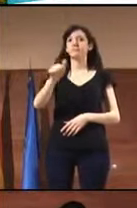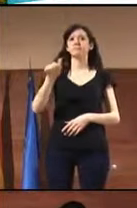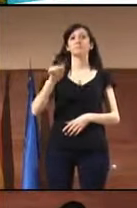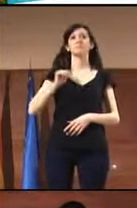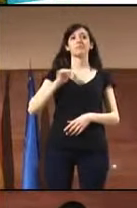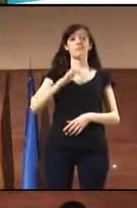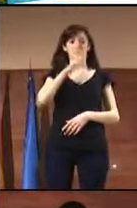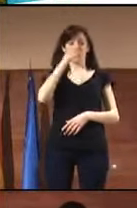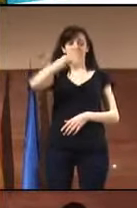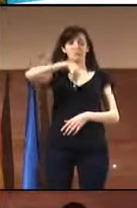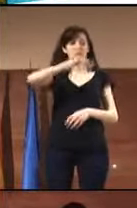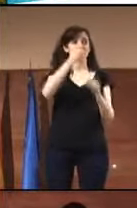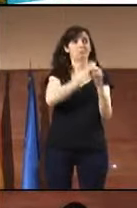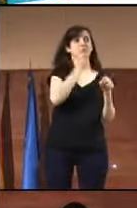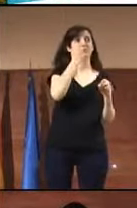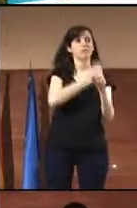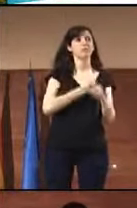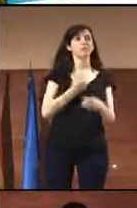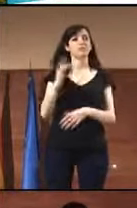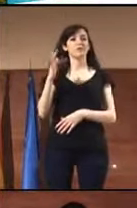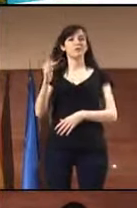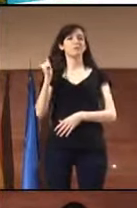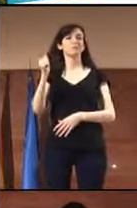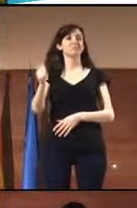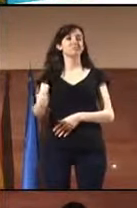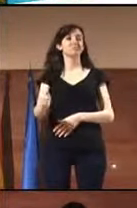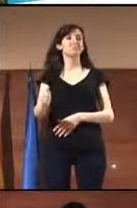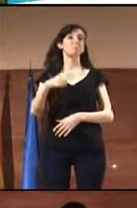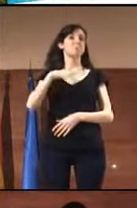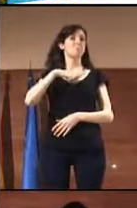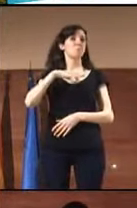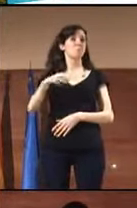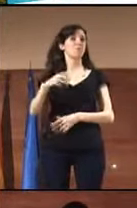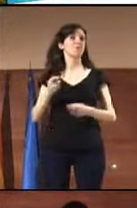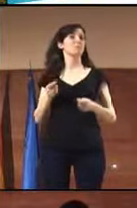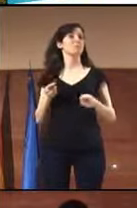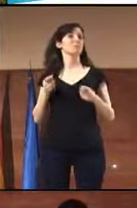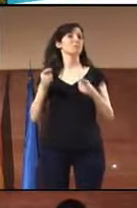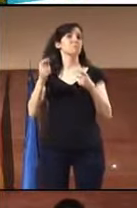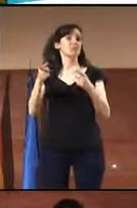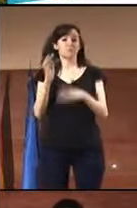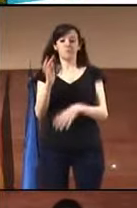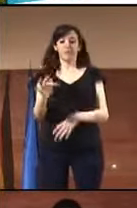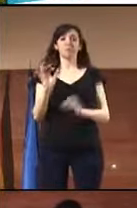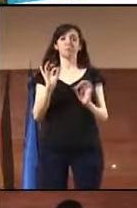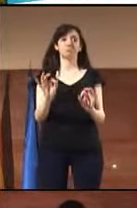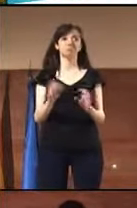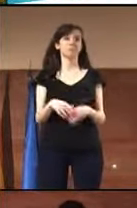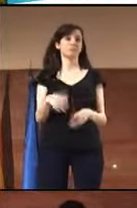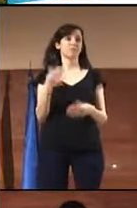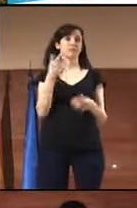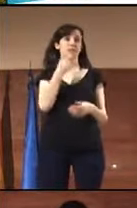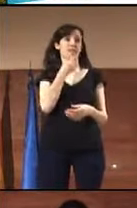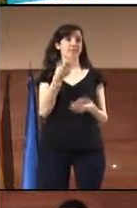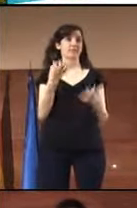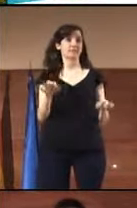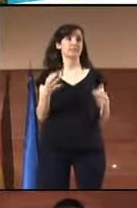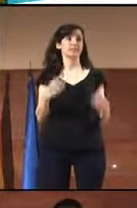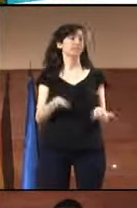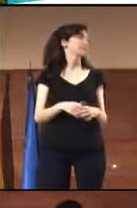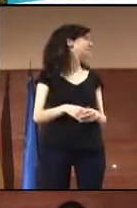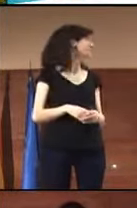estamos trabajando, y un alargador de freno a lo mejor nos va a permitir que pueda llegar, algo tan simple como eso. Barras especiales